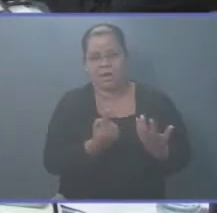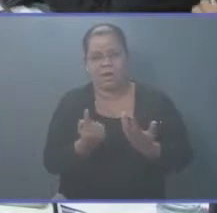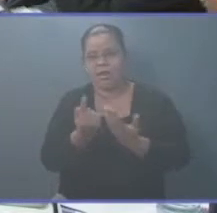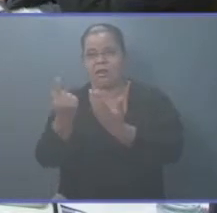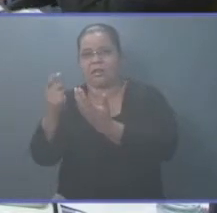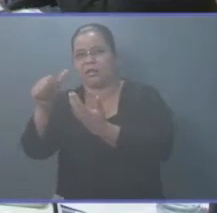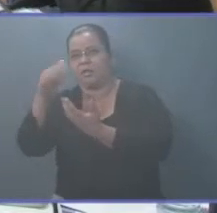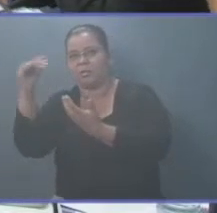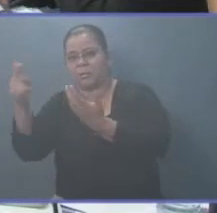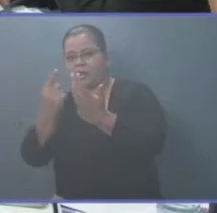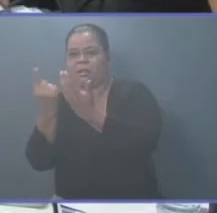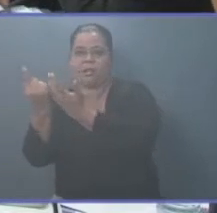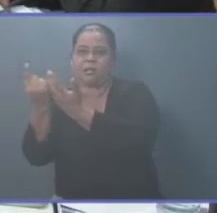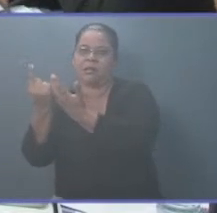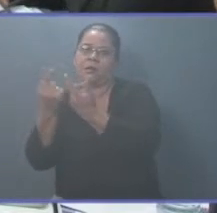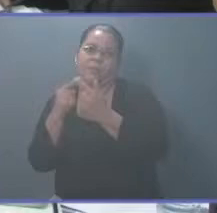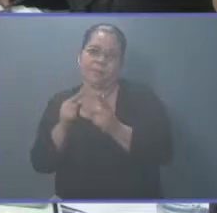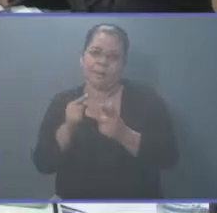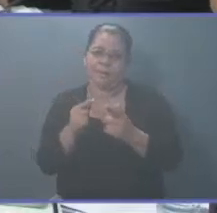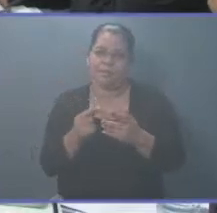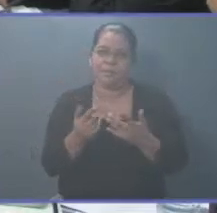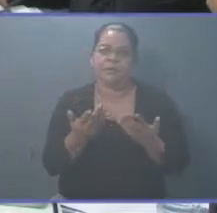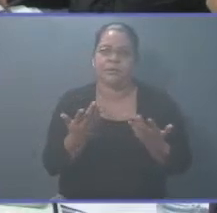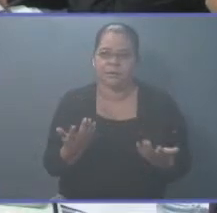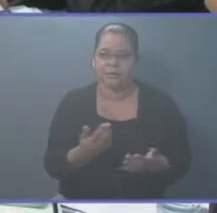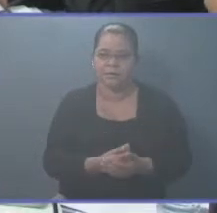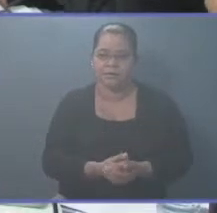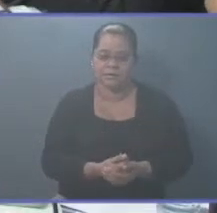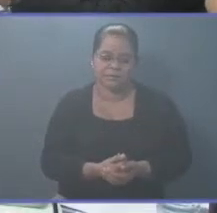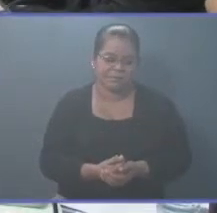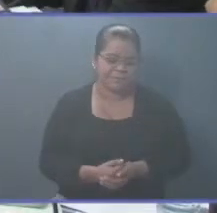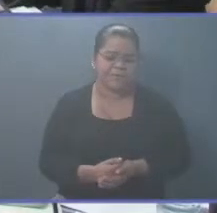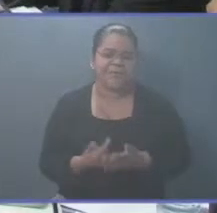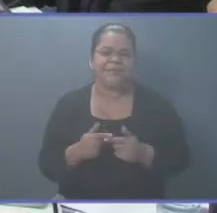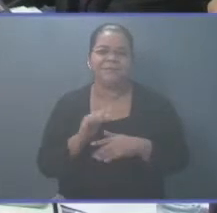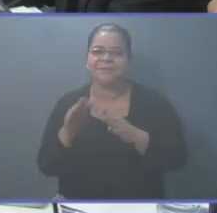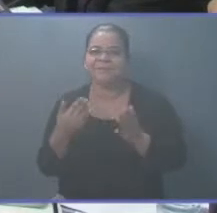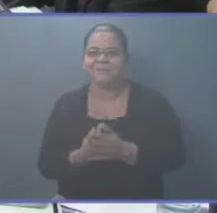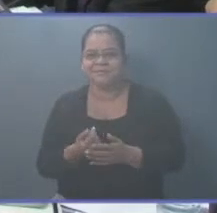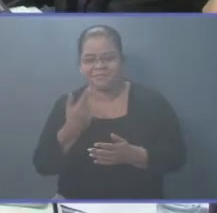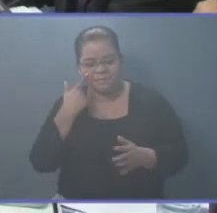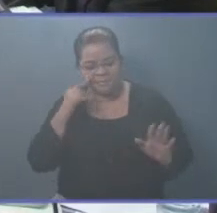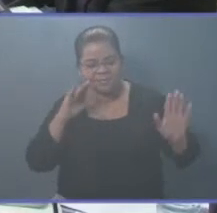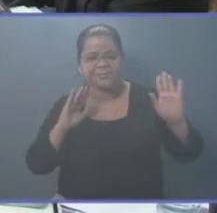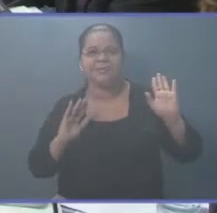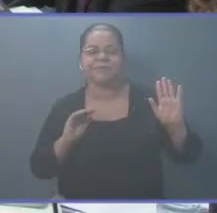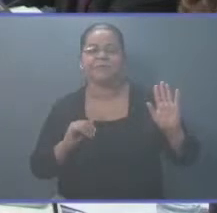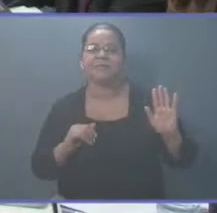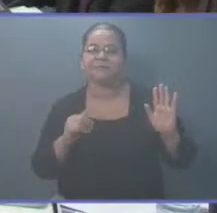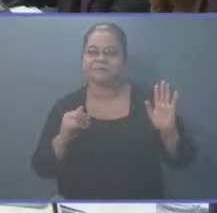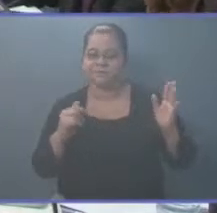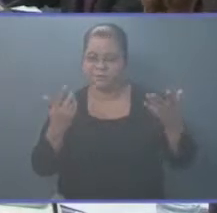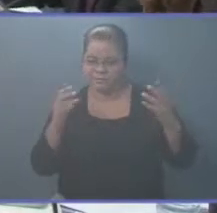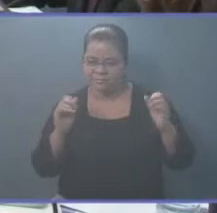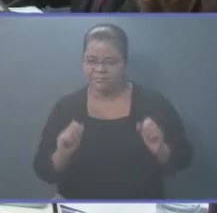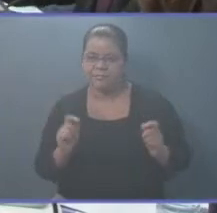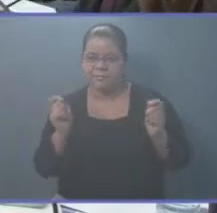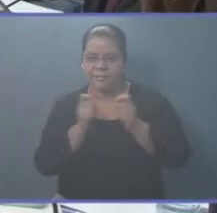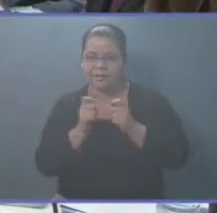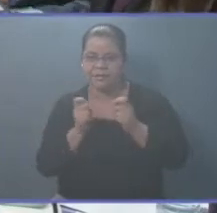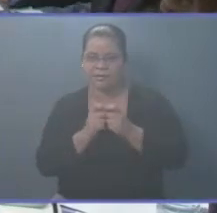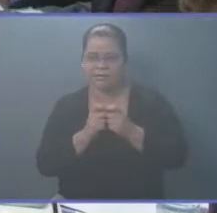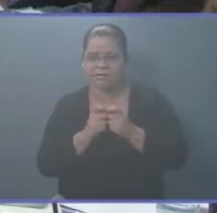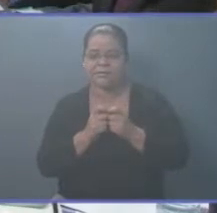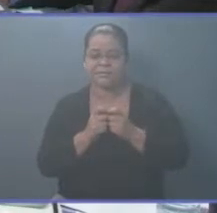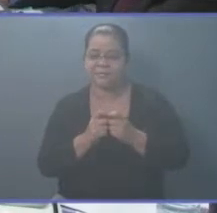de recalcar la libertad probatoria y la admisión del testimonio de referencia es precisamente eso, ¿verdad? Hacer